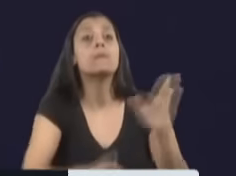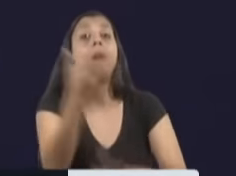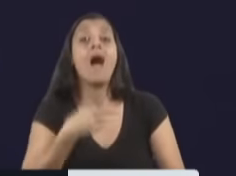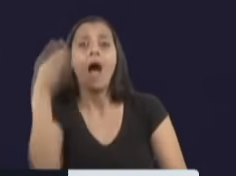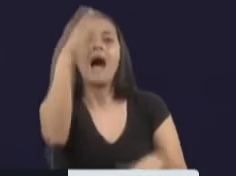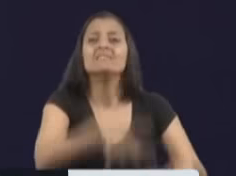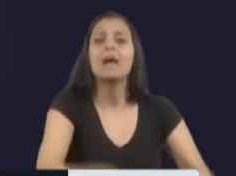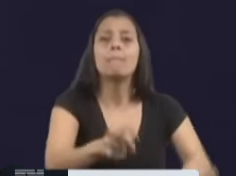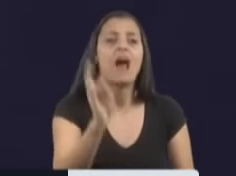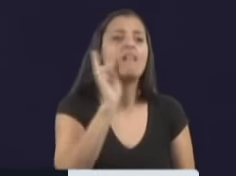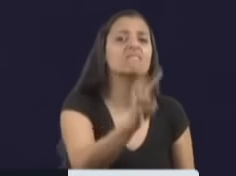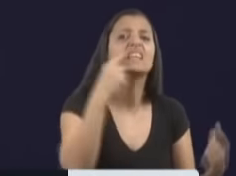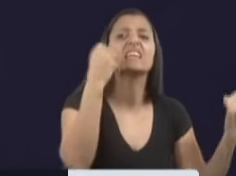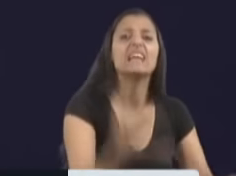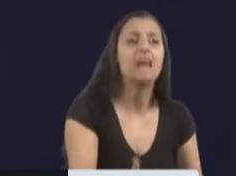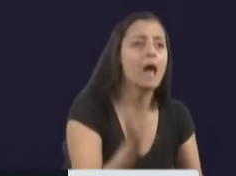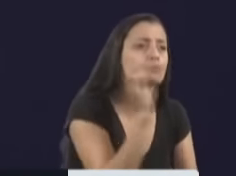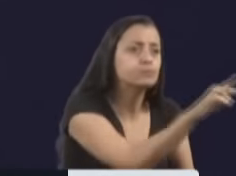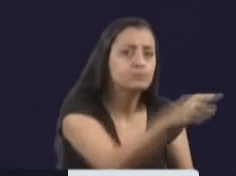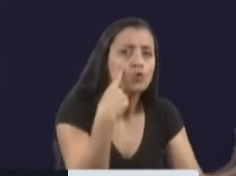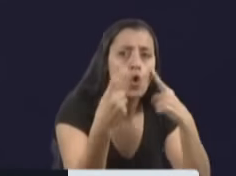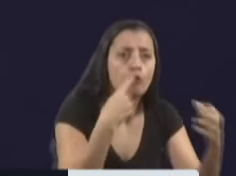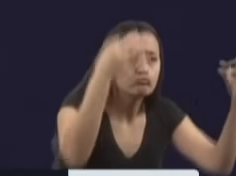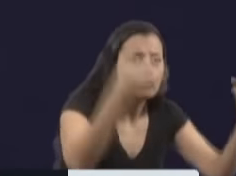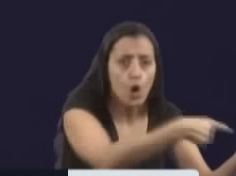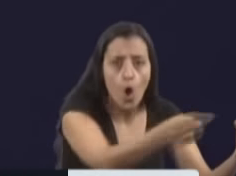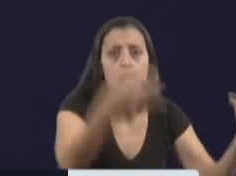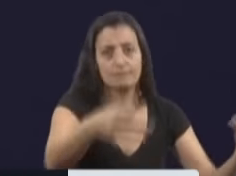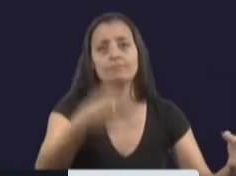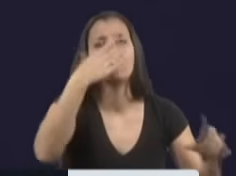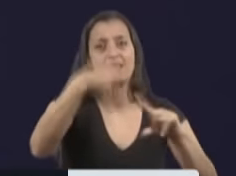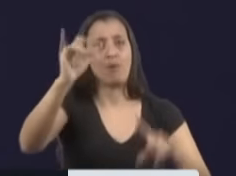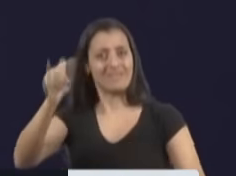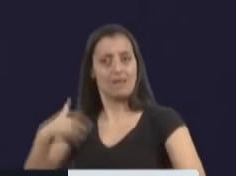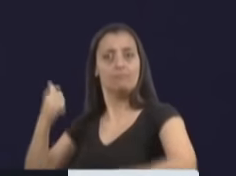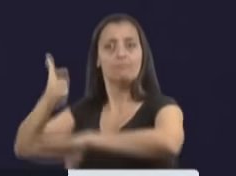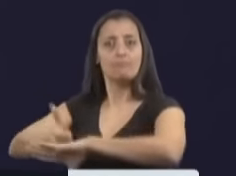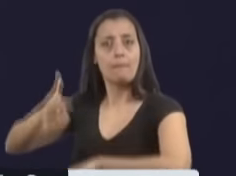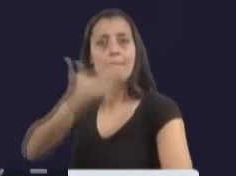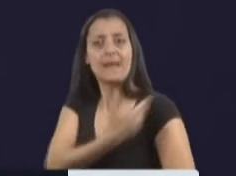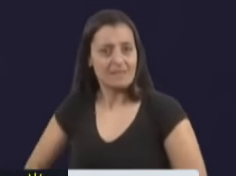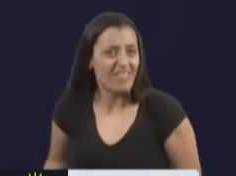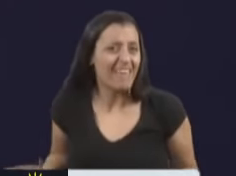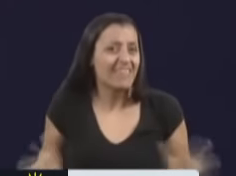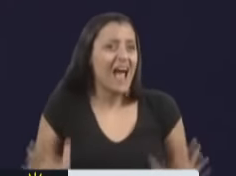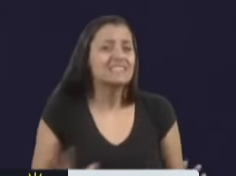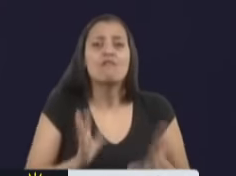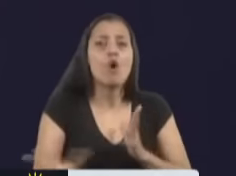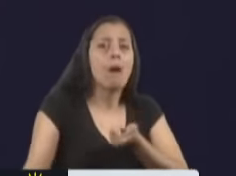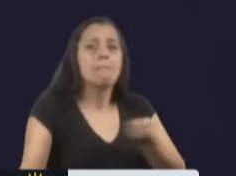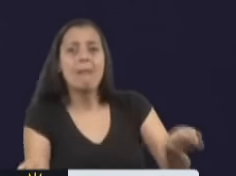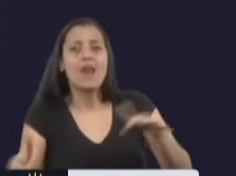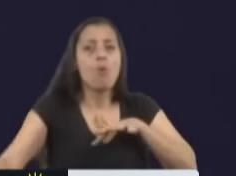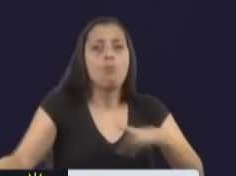lugar a verificar un lugar donde va a estar el presidente presente que puede variar la dinámica de la seguridad